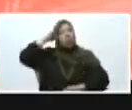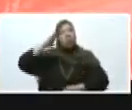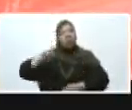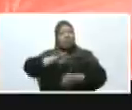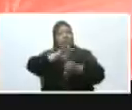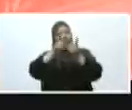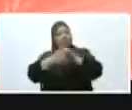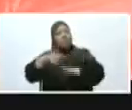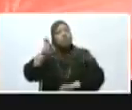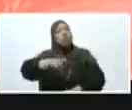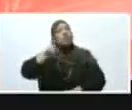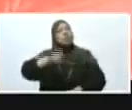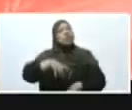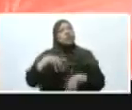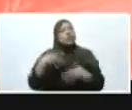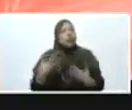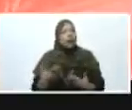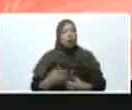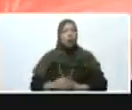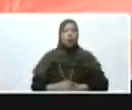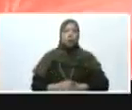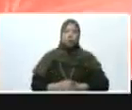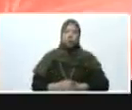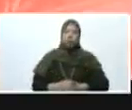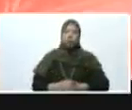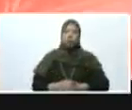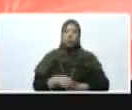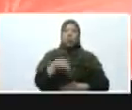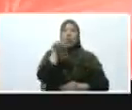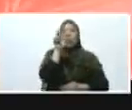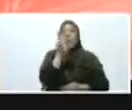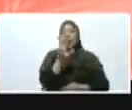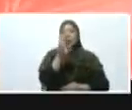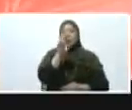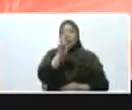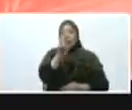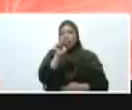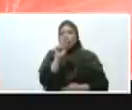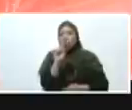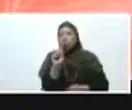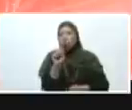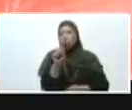sea necesario cambiar. Las 3R.net